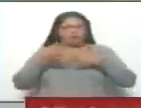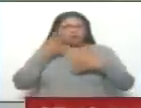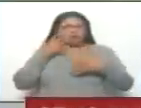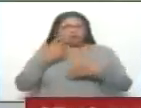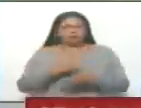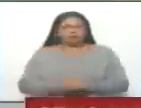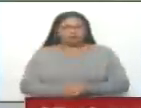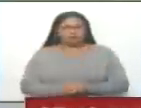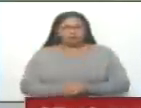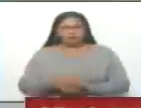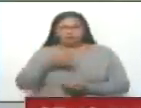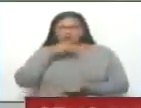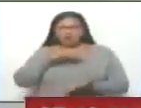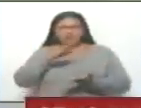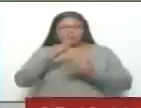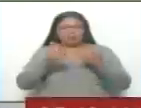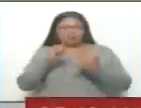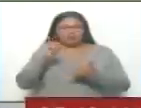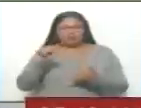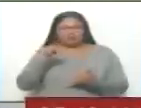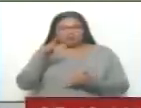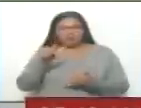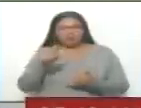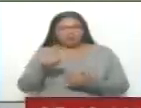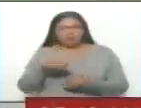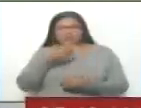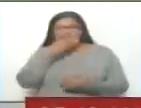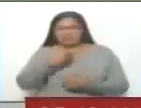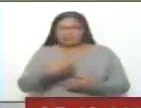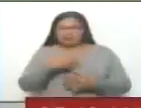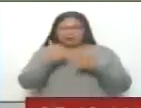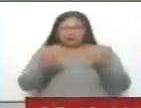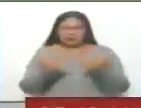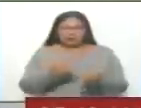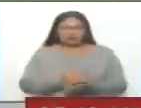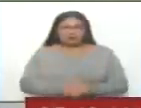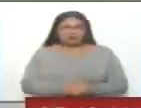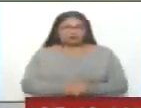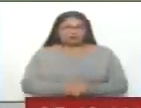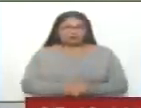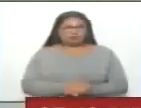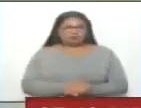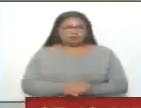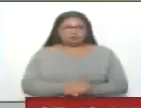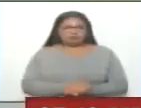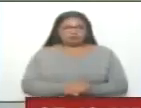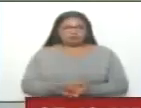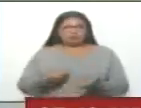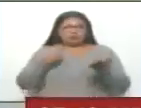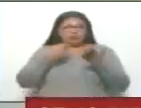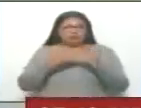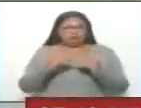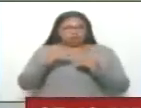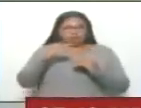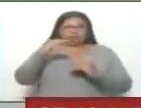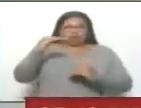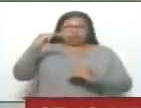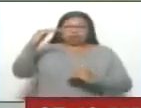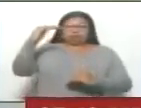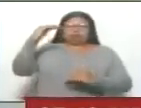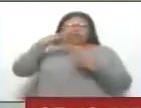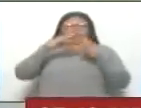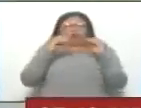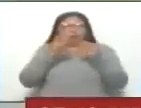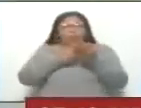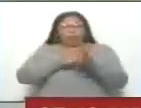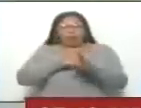hubo aumento desde el mes de julio a diciembre, sin embargo, la inflación subió. Por eso nosotros establecemos que el